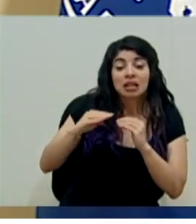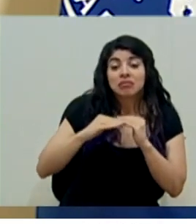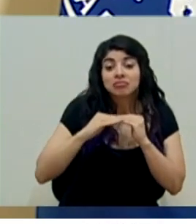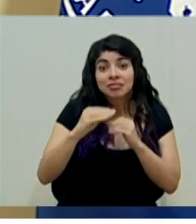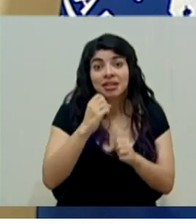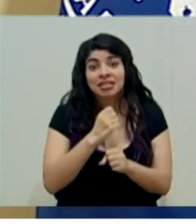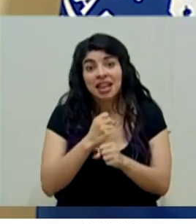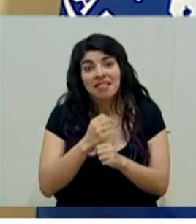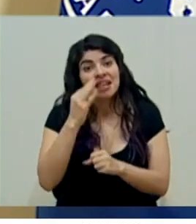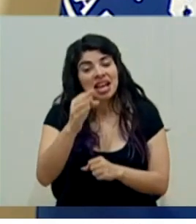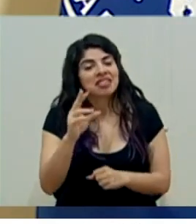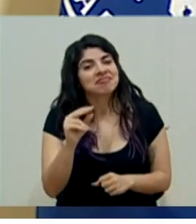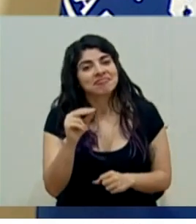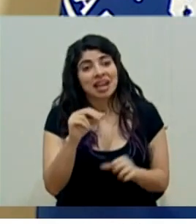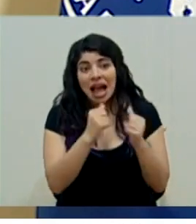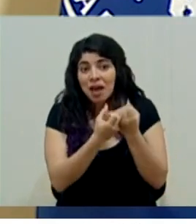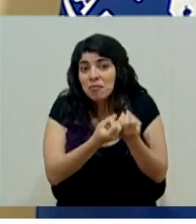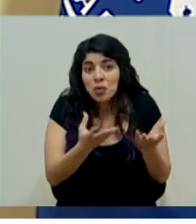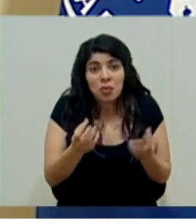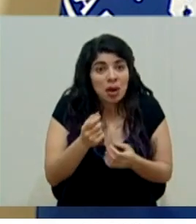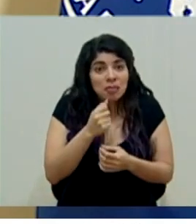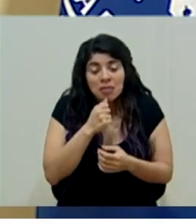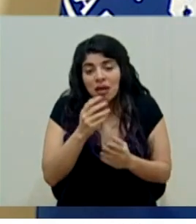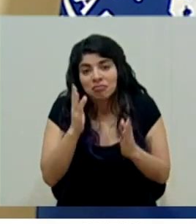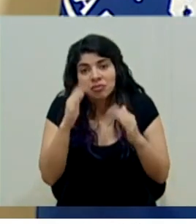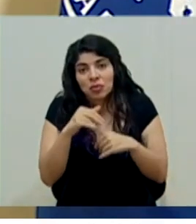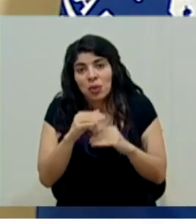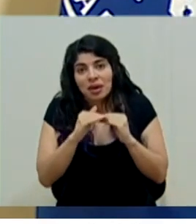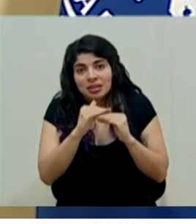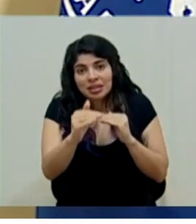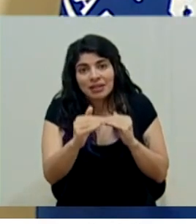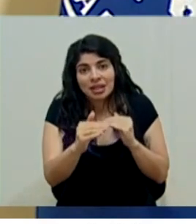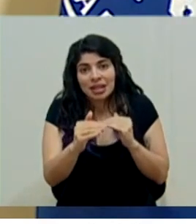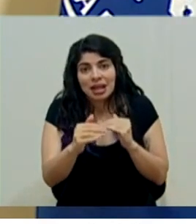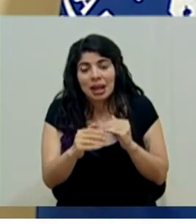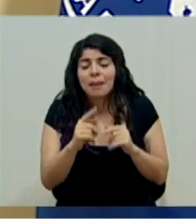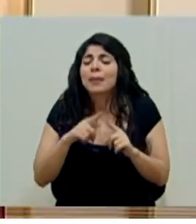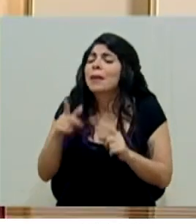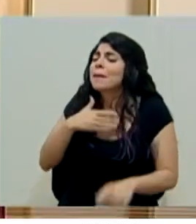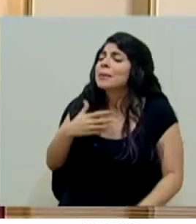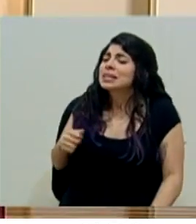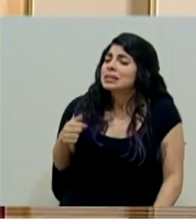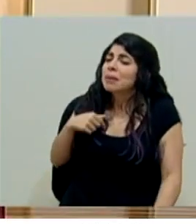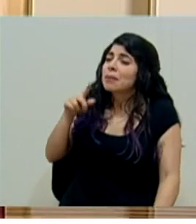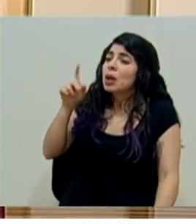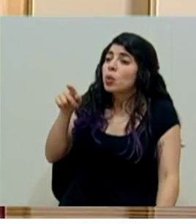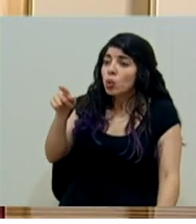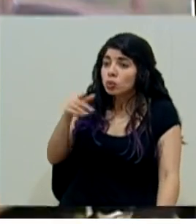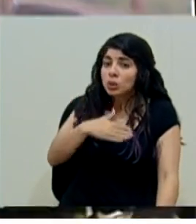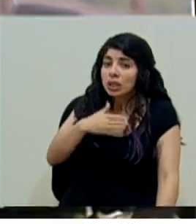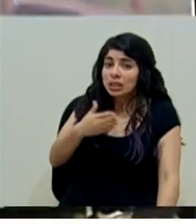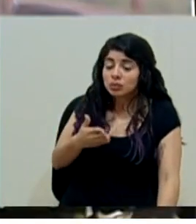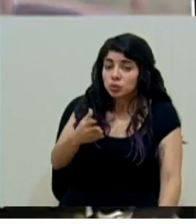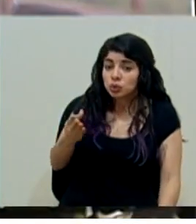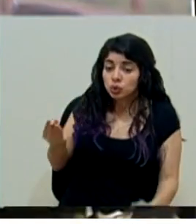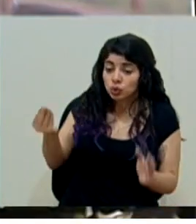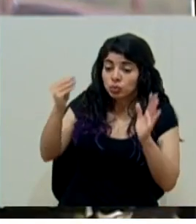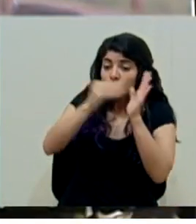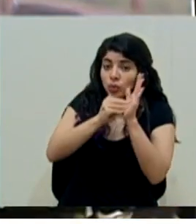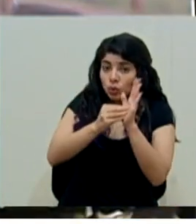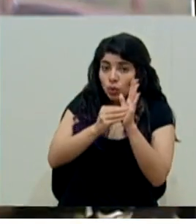estabilidad laboral, tampoco en el sector público. Hay que ser claros en eso. Presidente, la pregunta es si está dispuesto a incluir en el